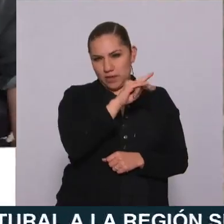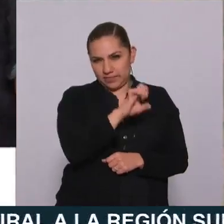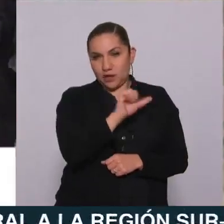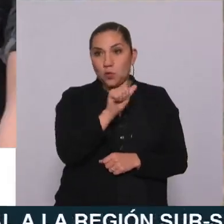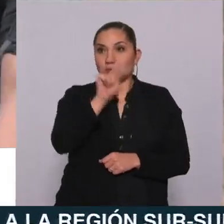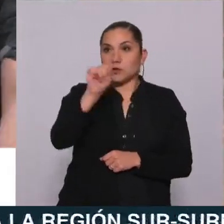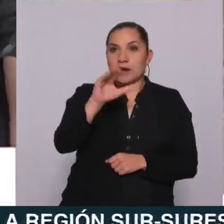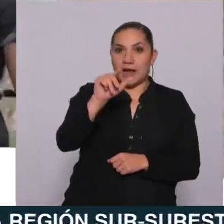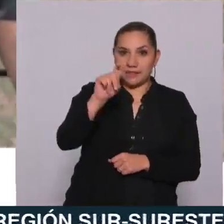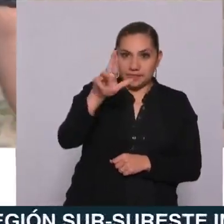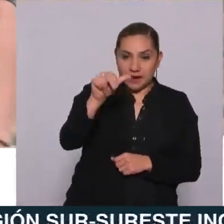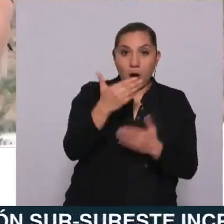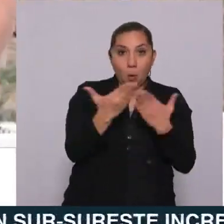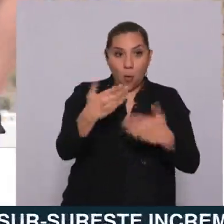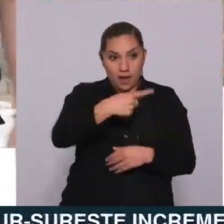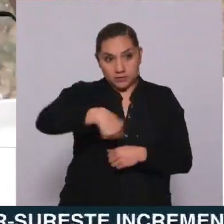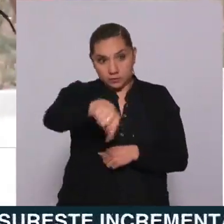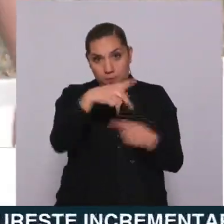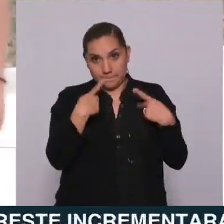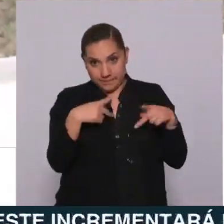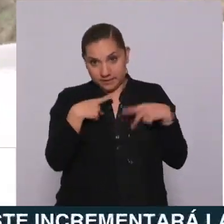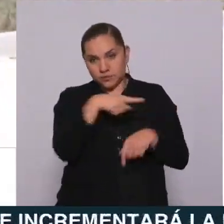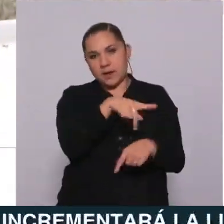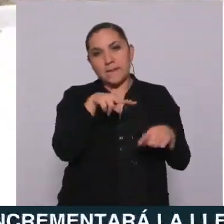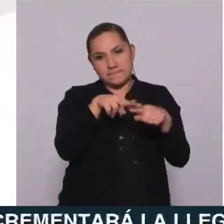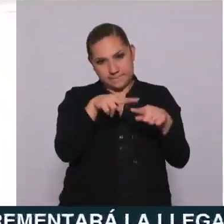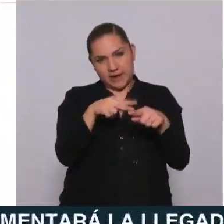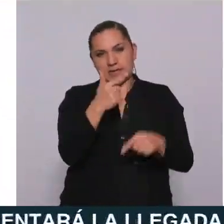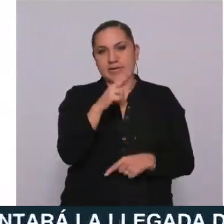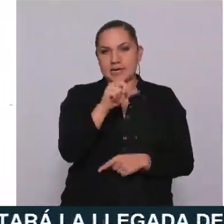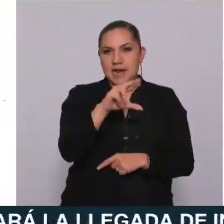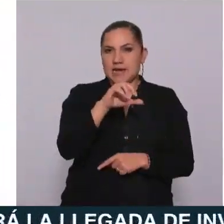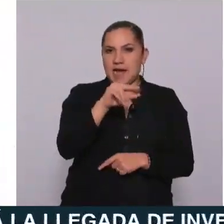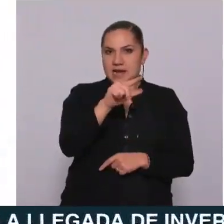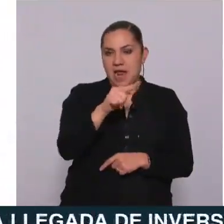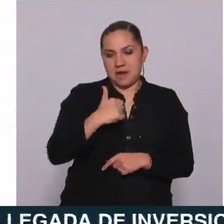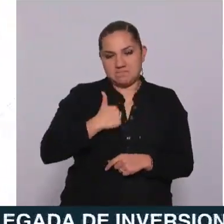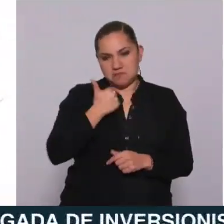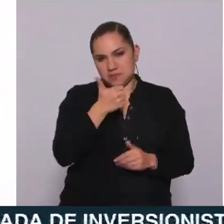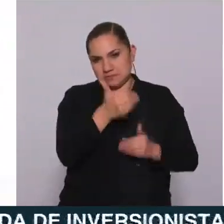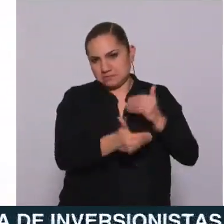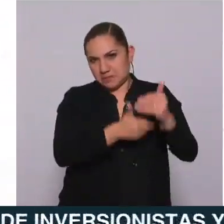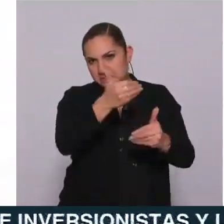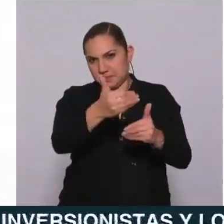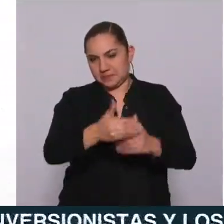disfrutando del Parque del Gran Canal. Con imágenes de Joel Arias, Víctor Diego. 21 Noticias.